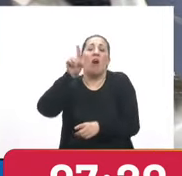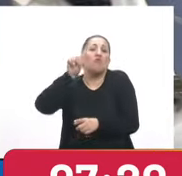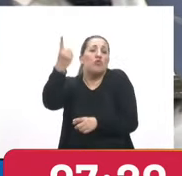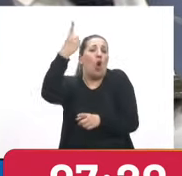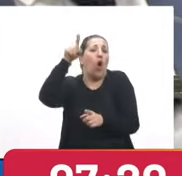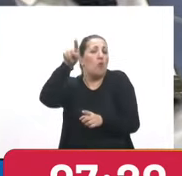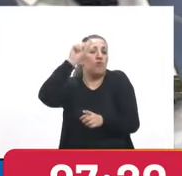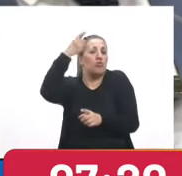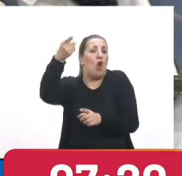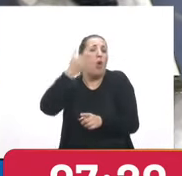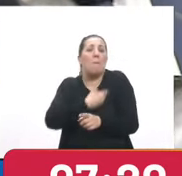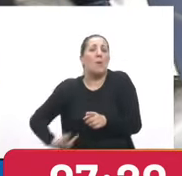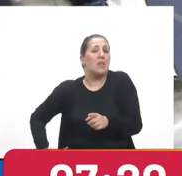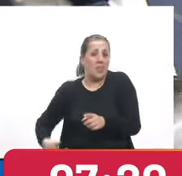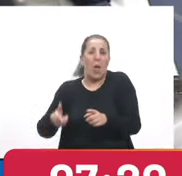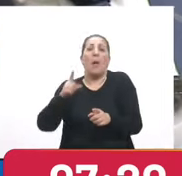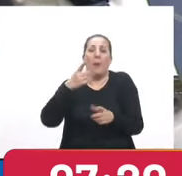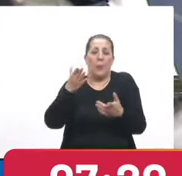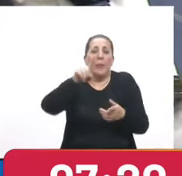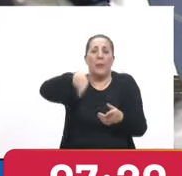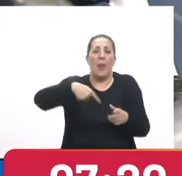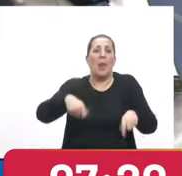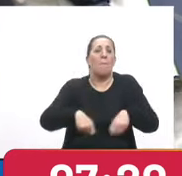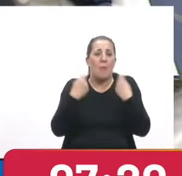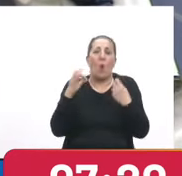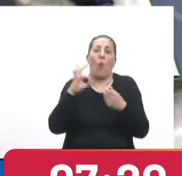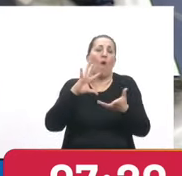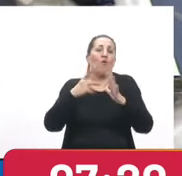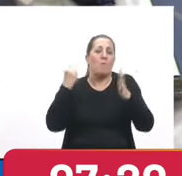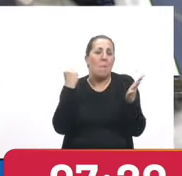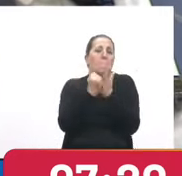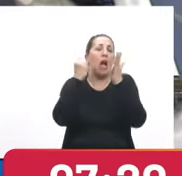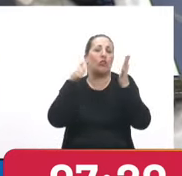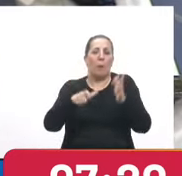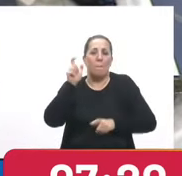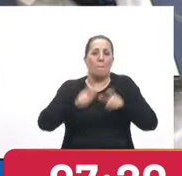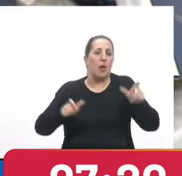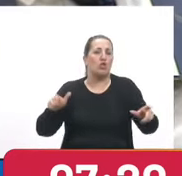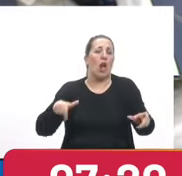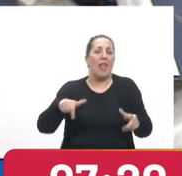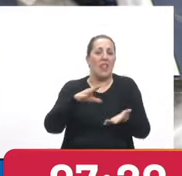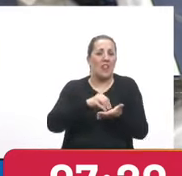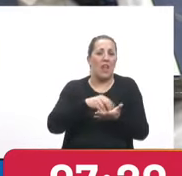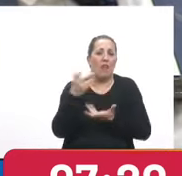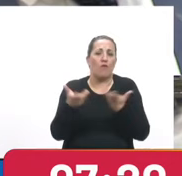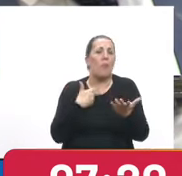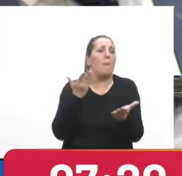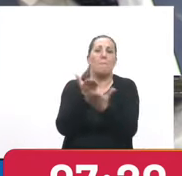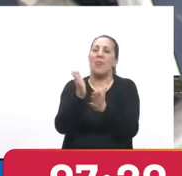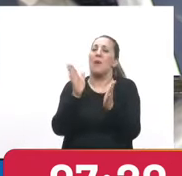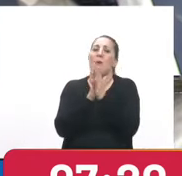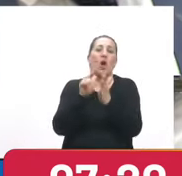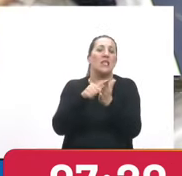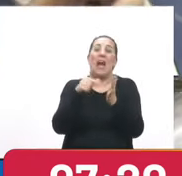Marcar al menos Qué cosas cambiaron blanqueo de capitales también sufrió algunas modificaciones no se podrán